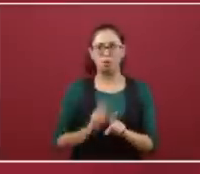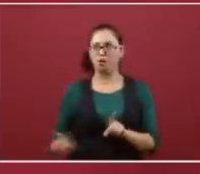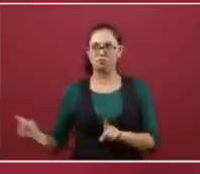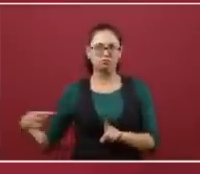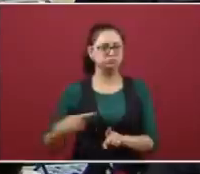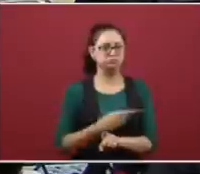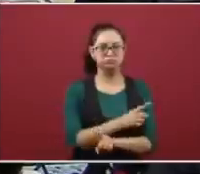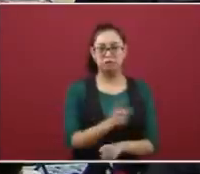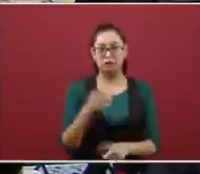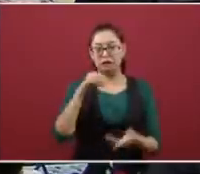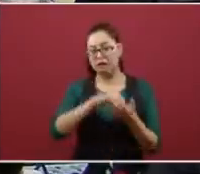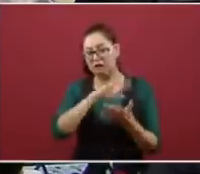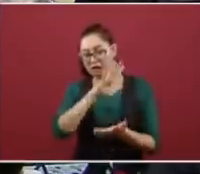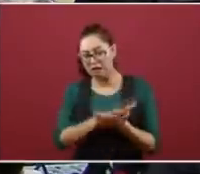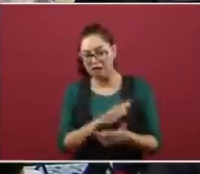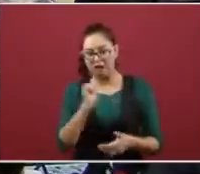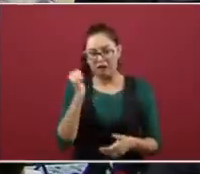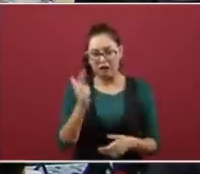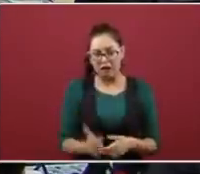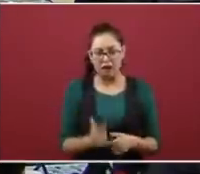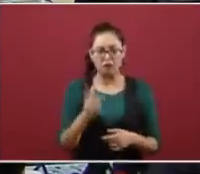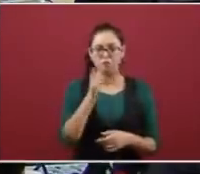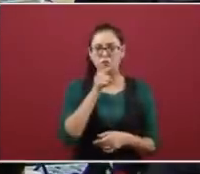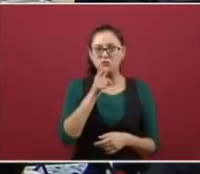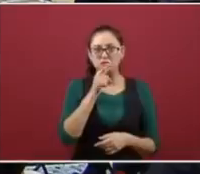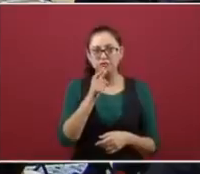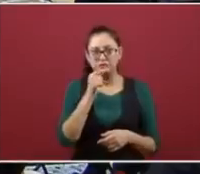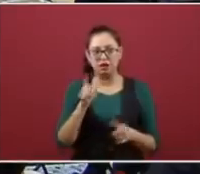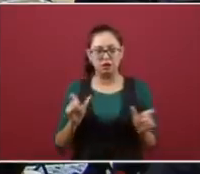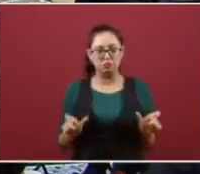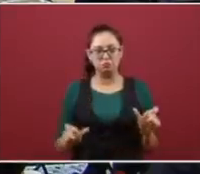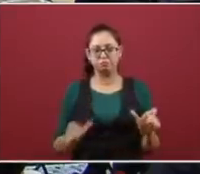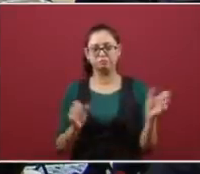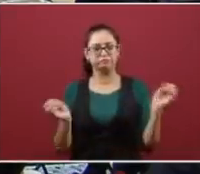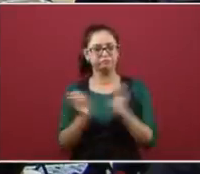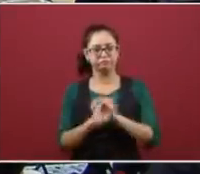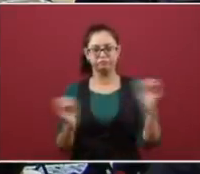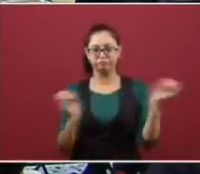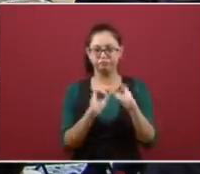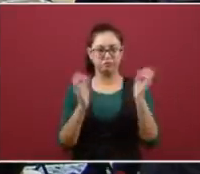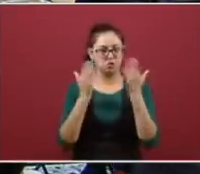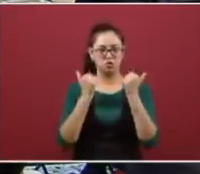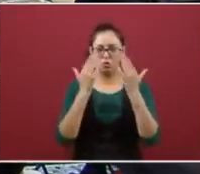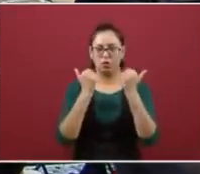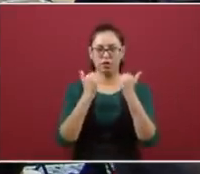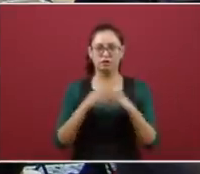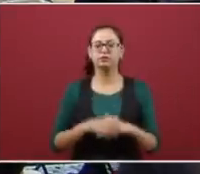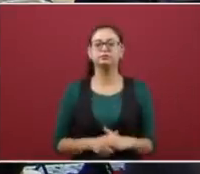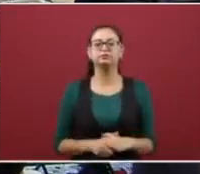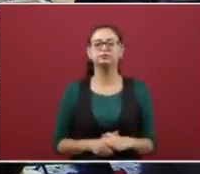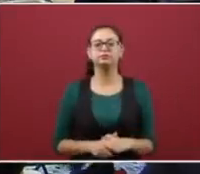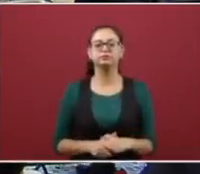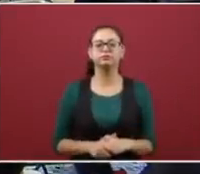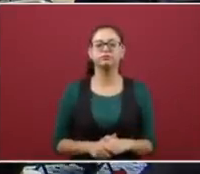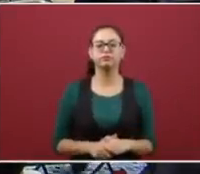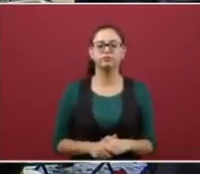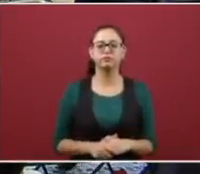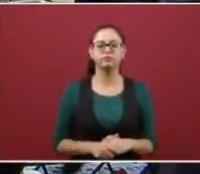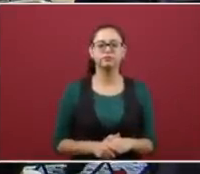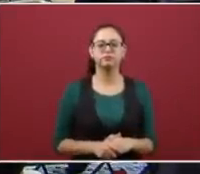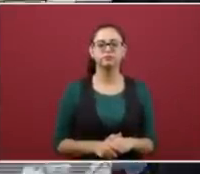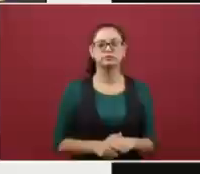patrulla acompañando el vehículo la que sigue por favor aquí son las actividades que hacen